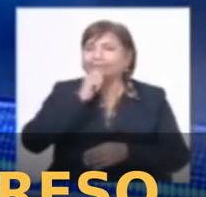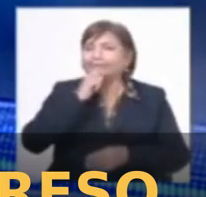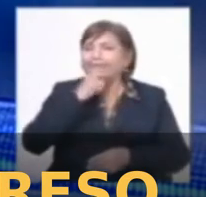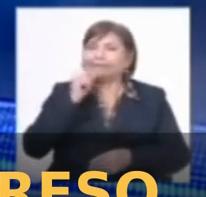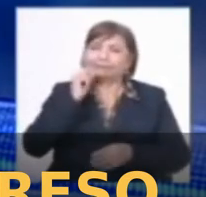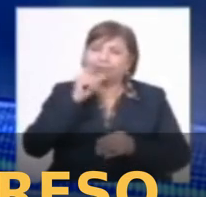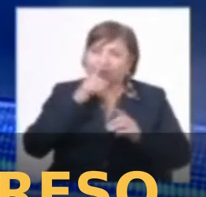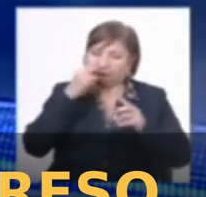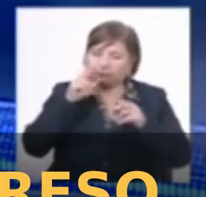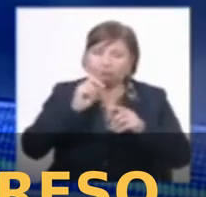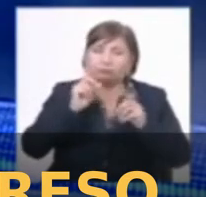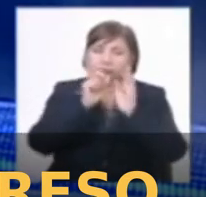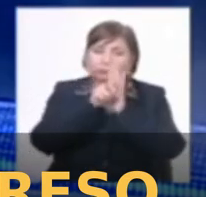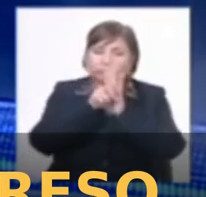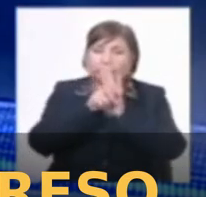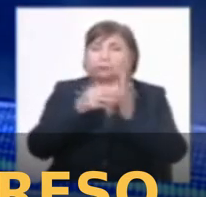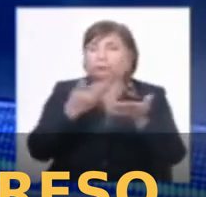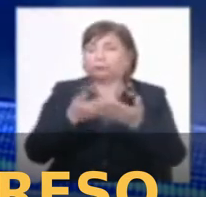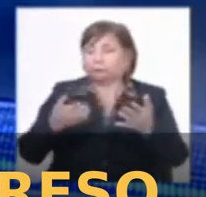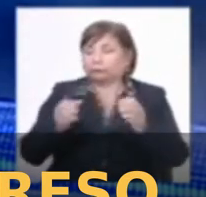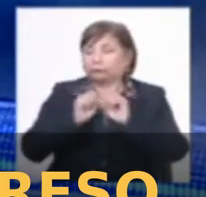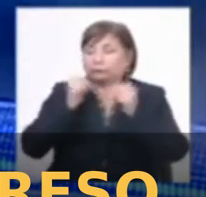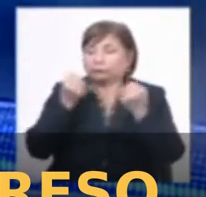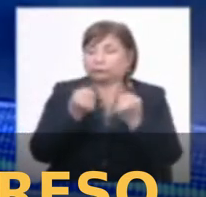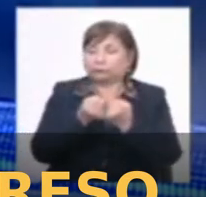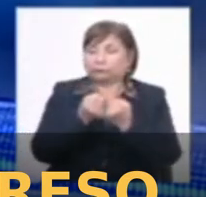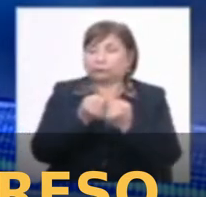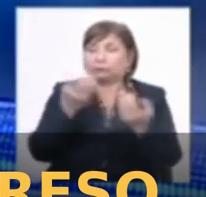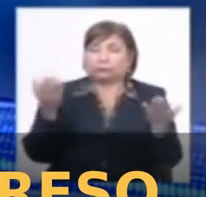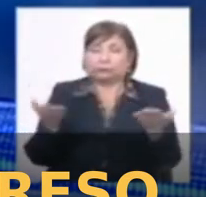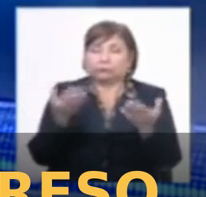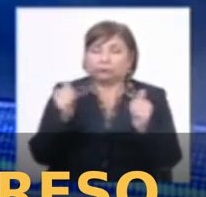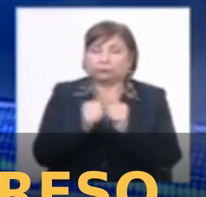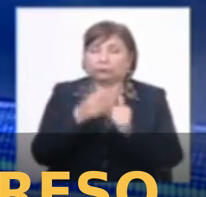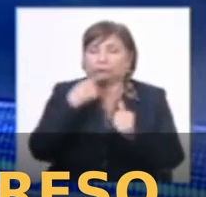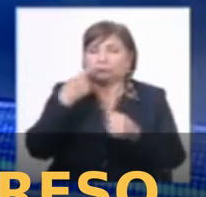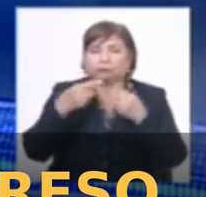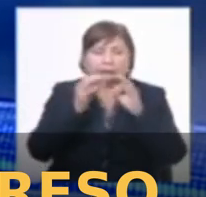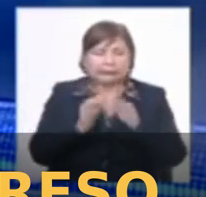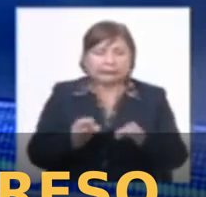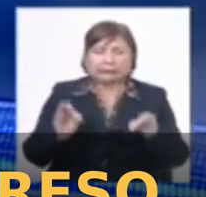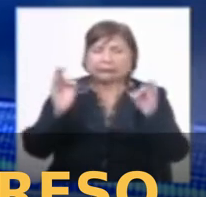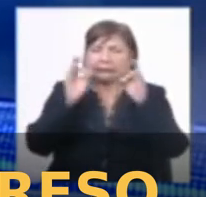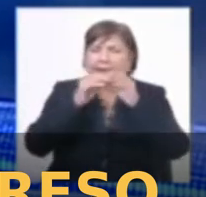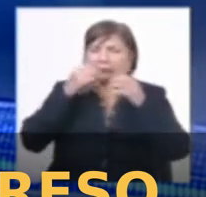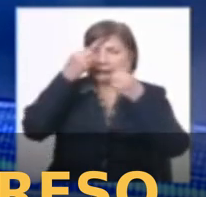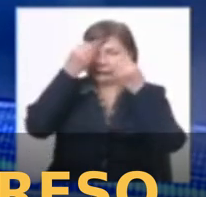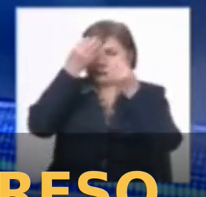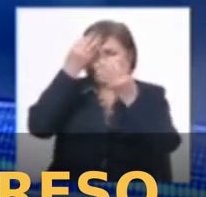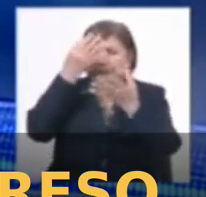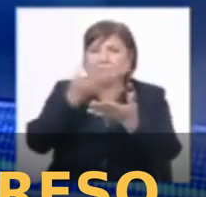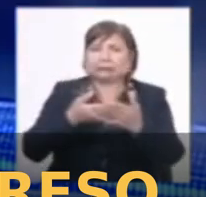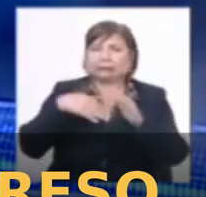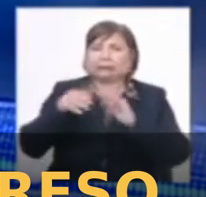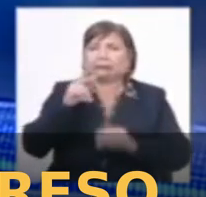reservada por unos minutos esta sesión donde se está brindando importante información por parte de